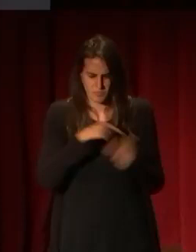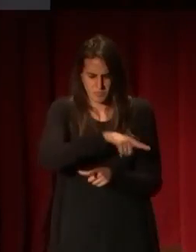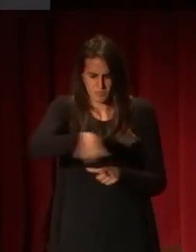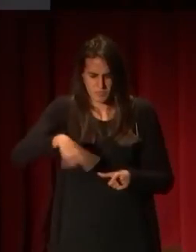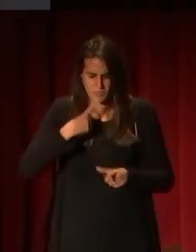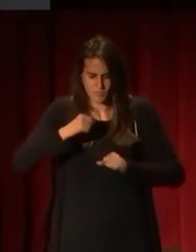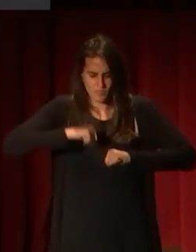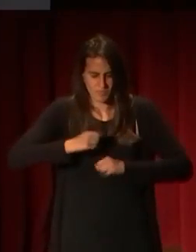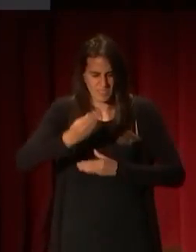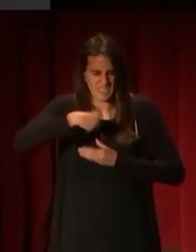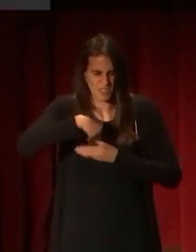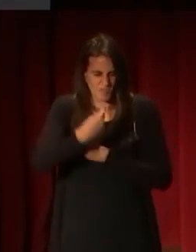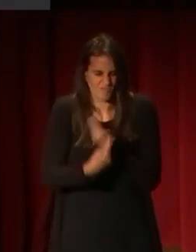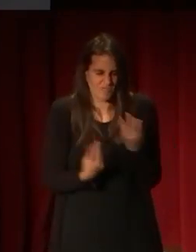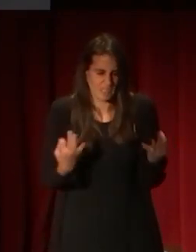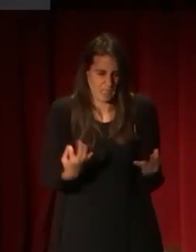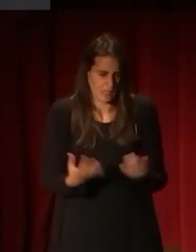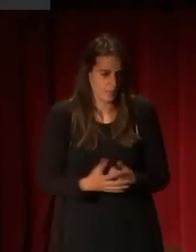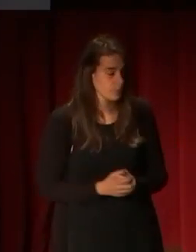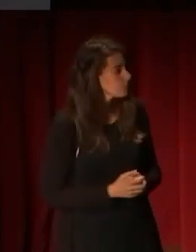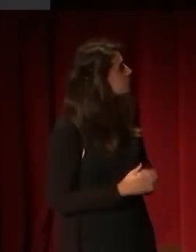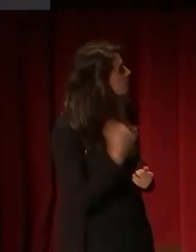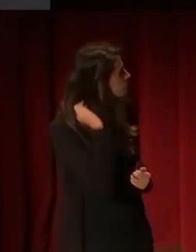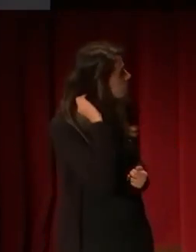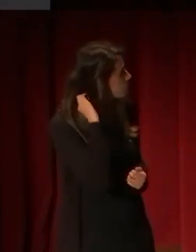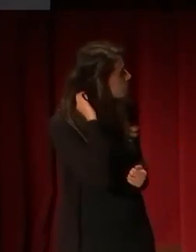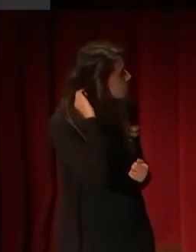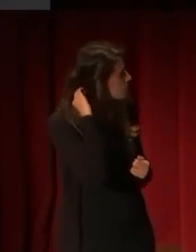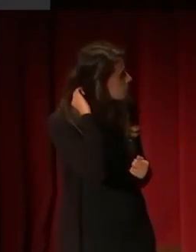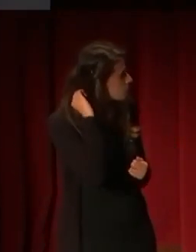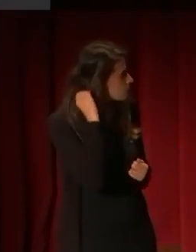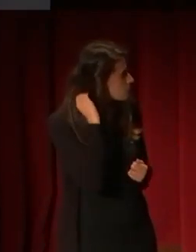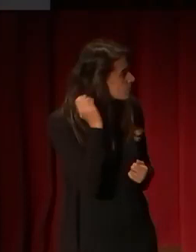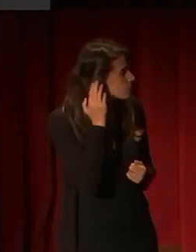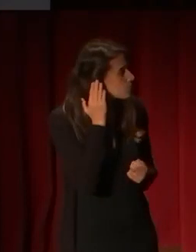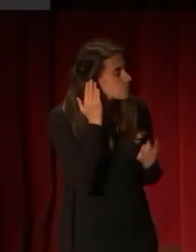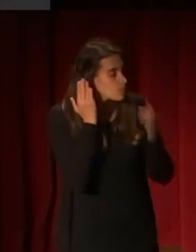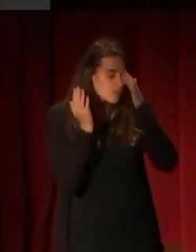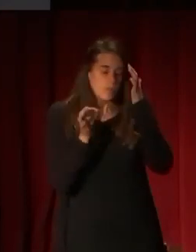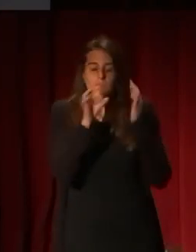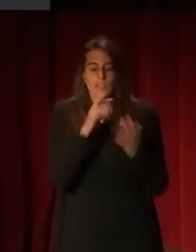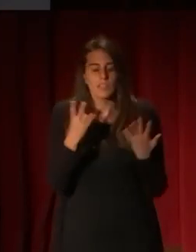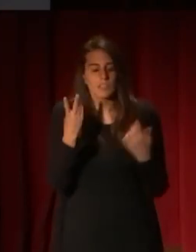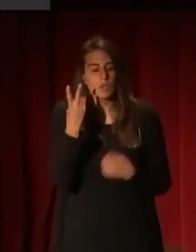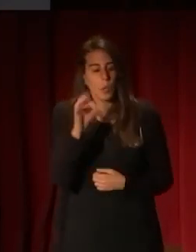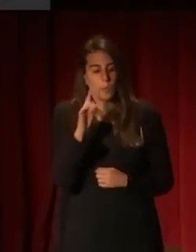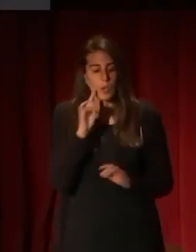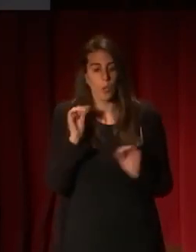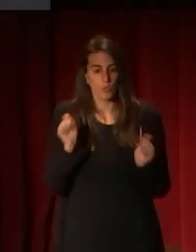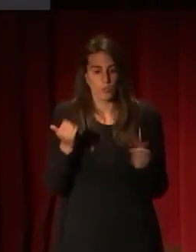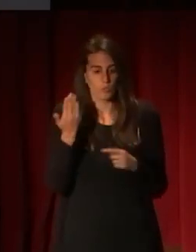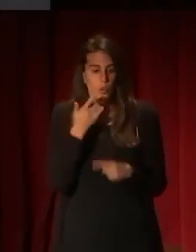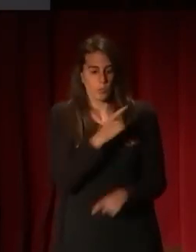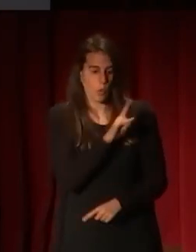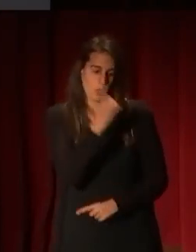con la plaza qué hacer con la plaza mayor a principios del siglo 20 encontramos distintas propuestas sobre qué hacer con la plaza